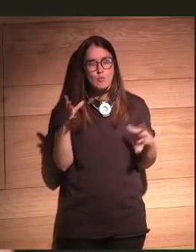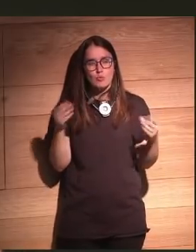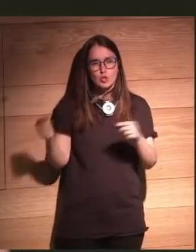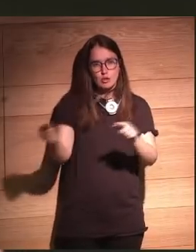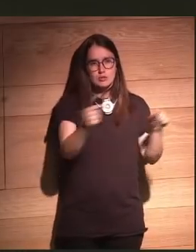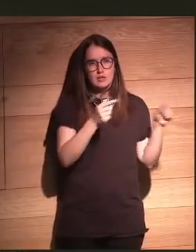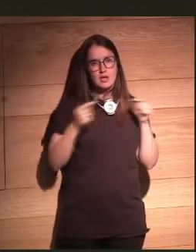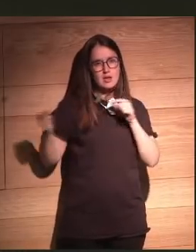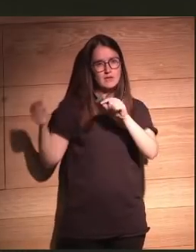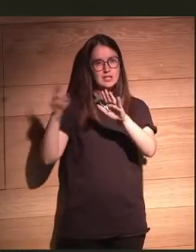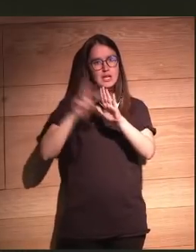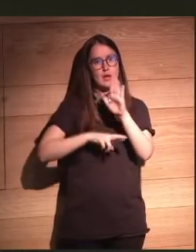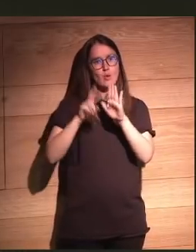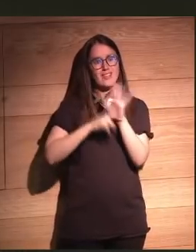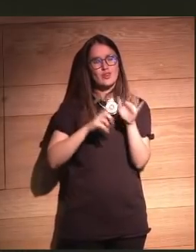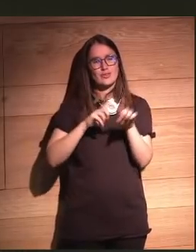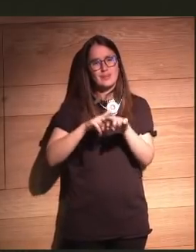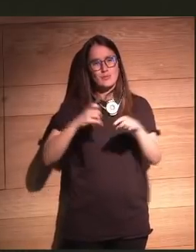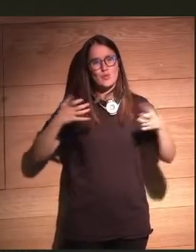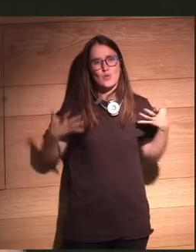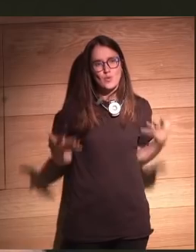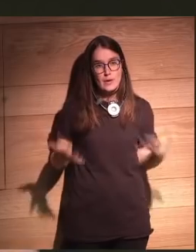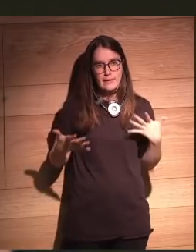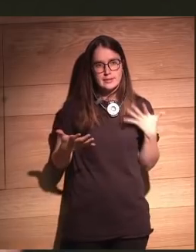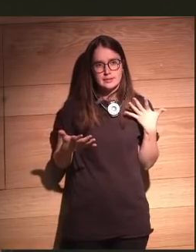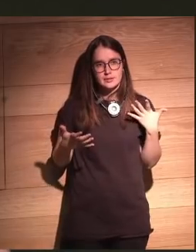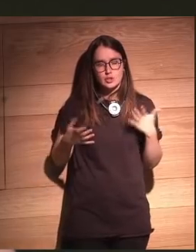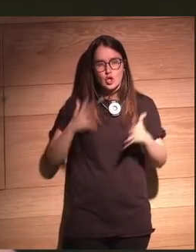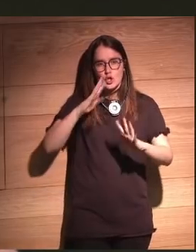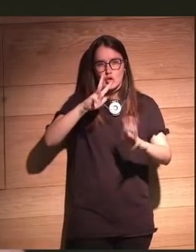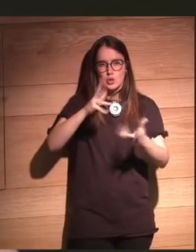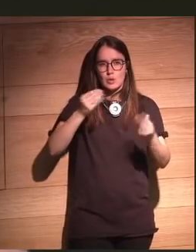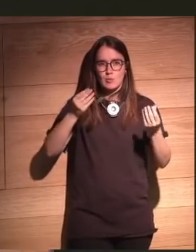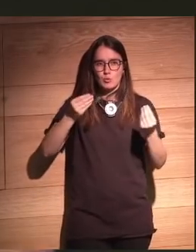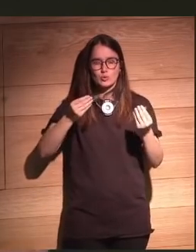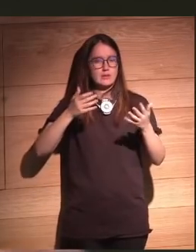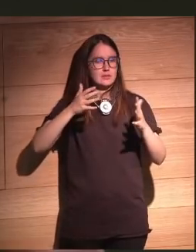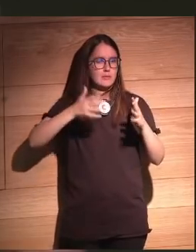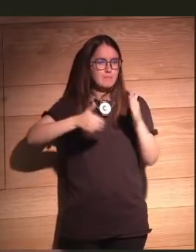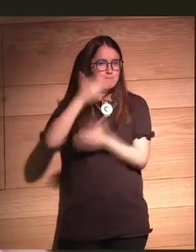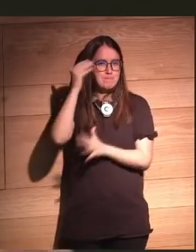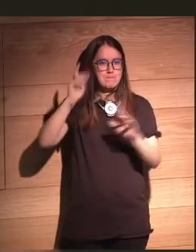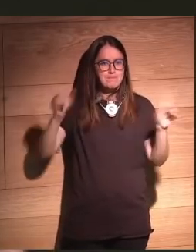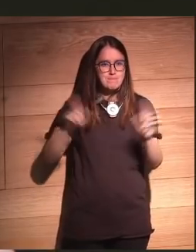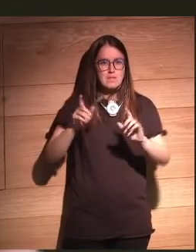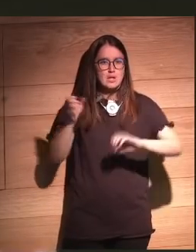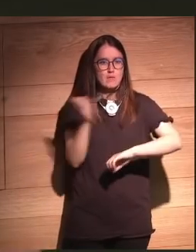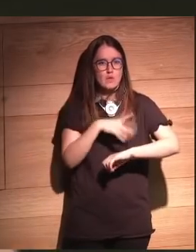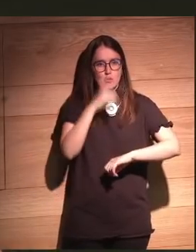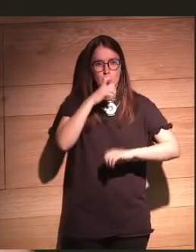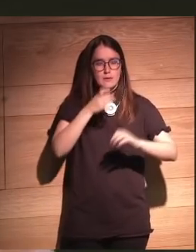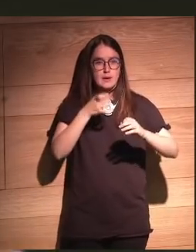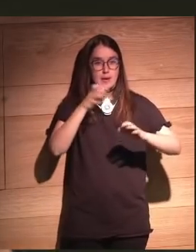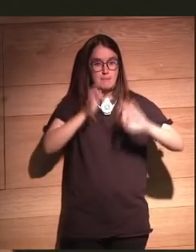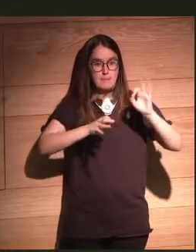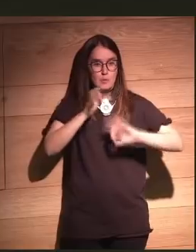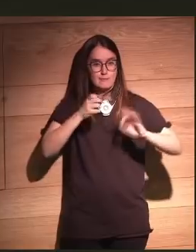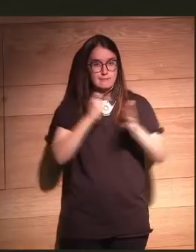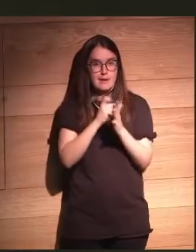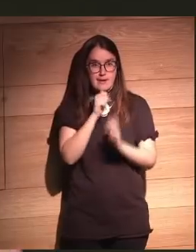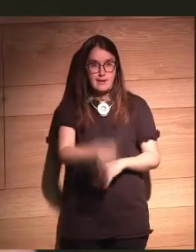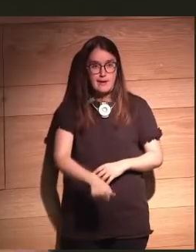debates sobre el tipo de regulación que se tienen que llevar a cabo. Han salido muchísimas noticias en medios de comunicación sobre que los fondos buitres son paraísos fiscales en este país,